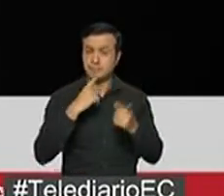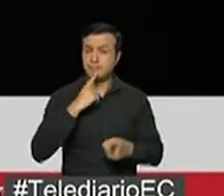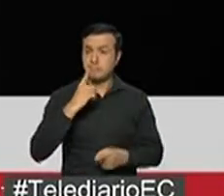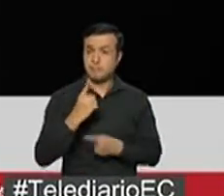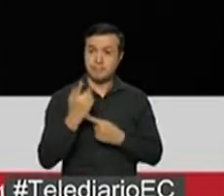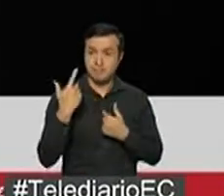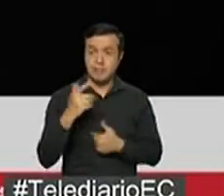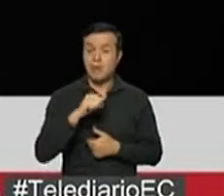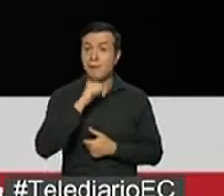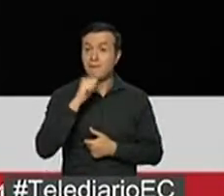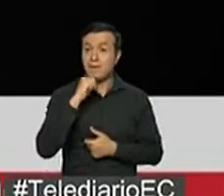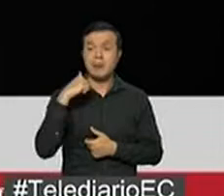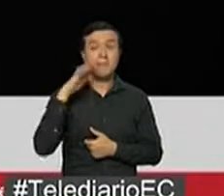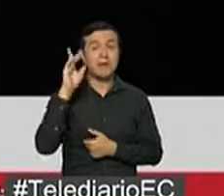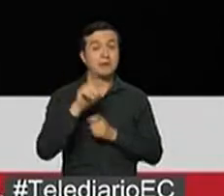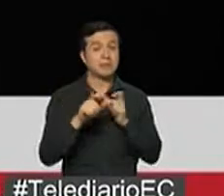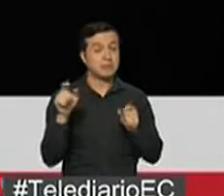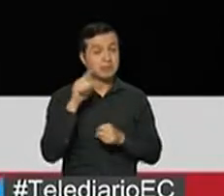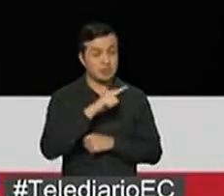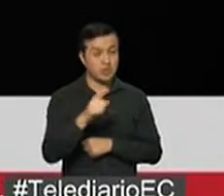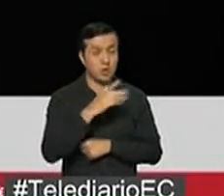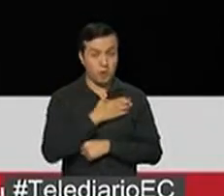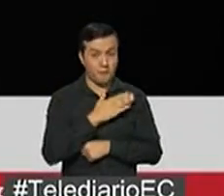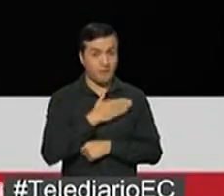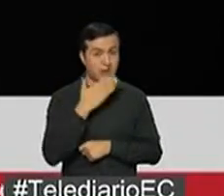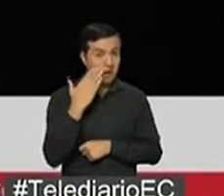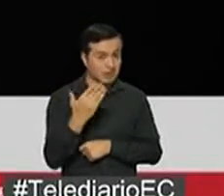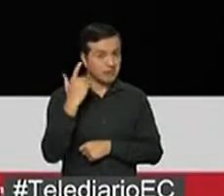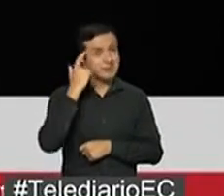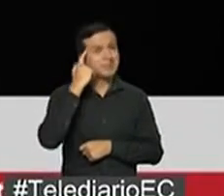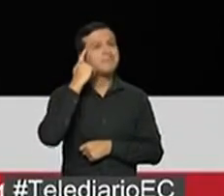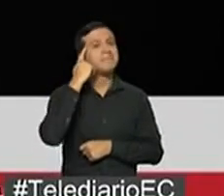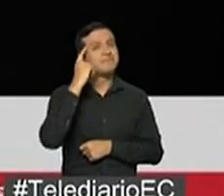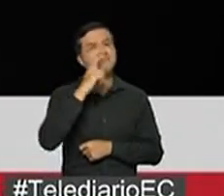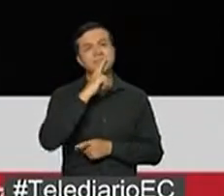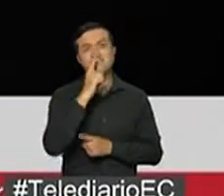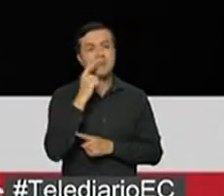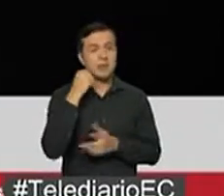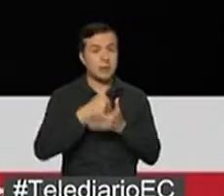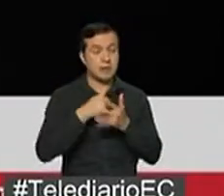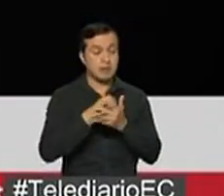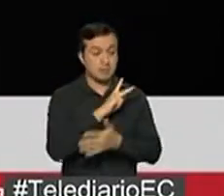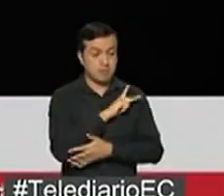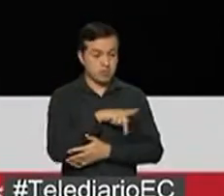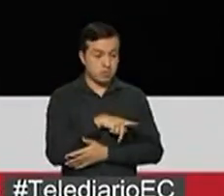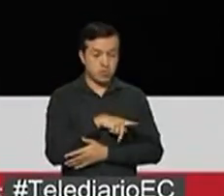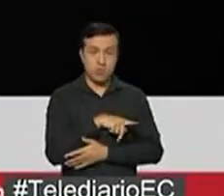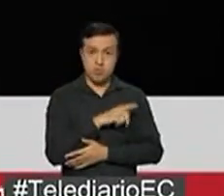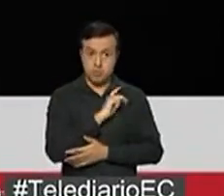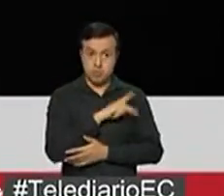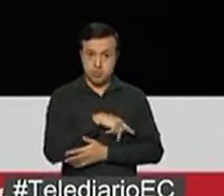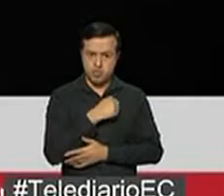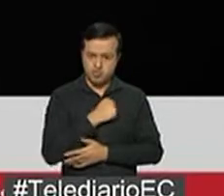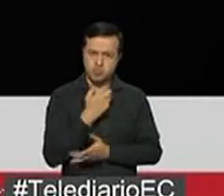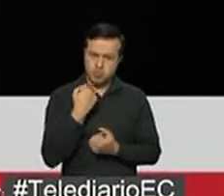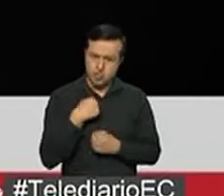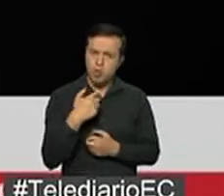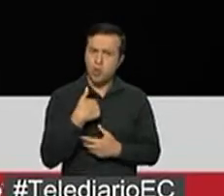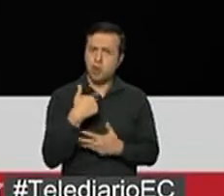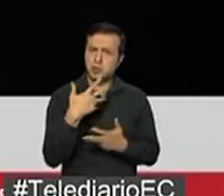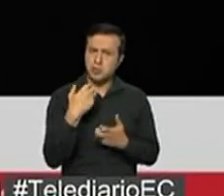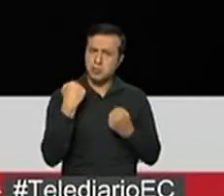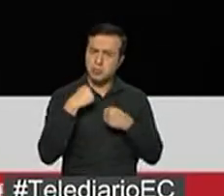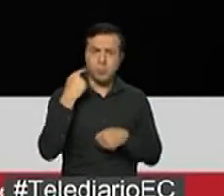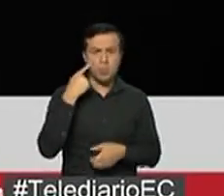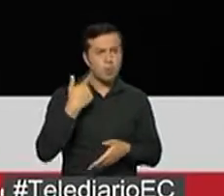falta mucho más personas que crean en ellos entonces yo creo que más que un reto personal porque tienes las ganas de